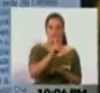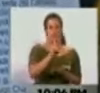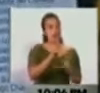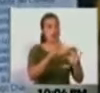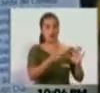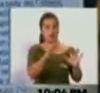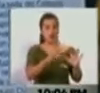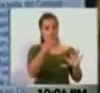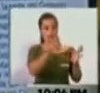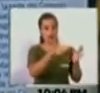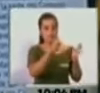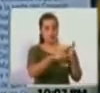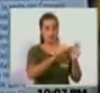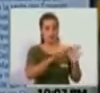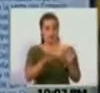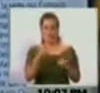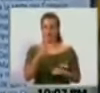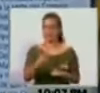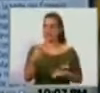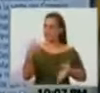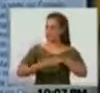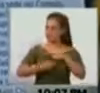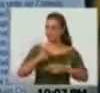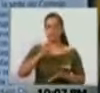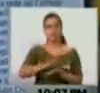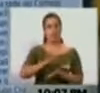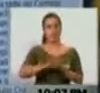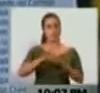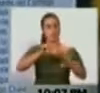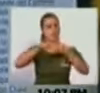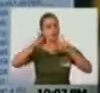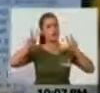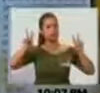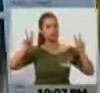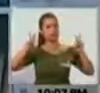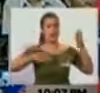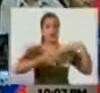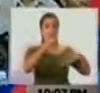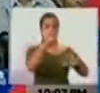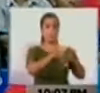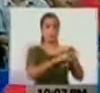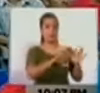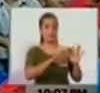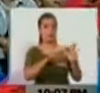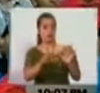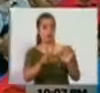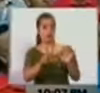revolución pacífica en el 98 y estamos todavía ahí.